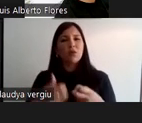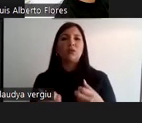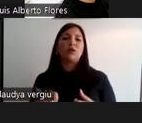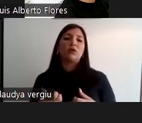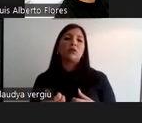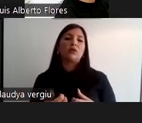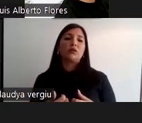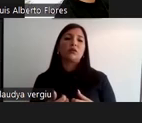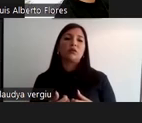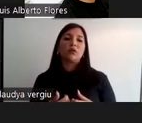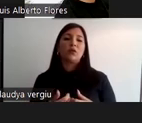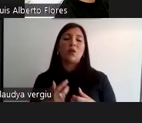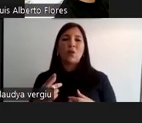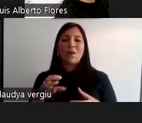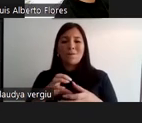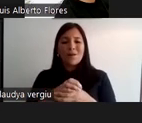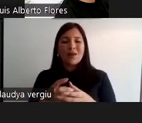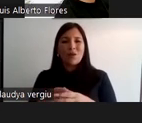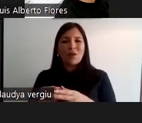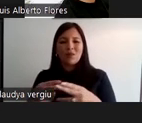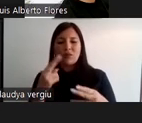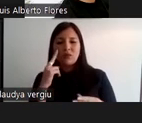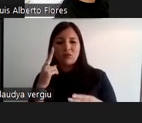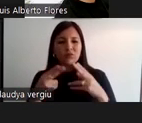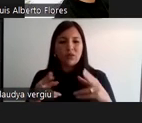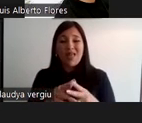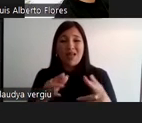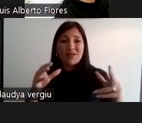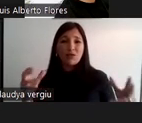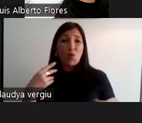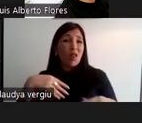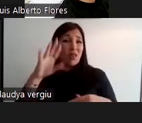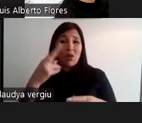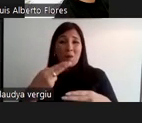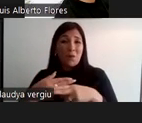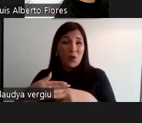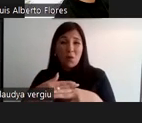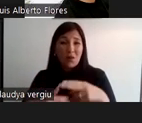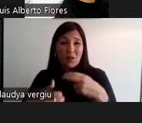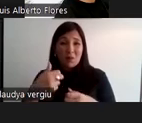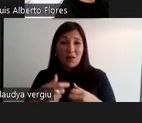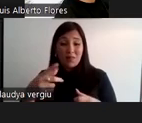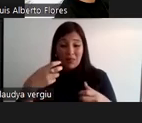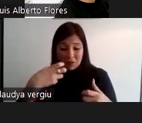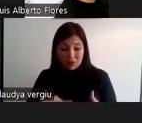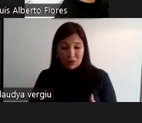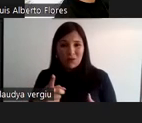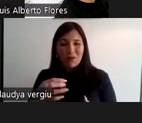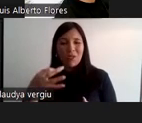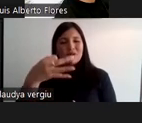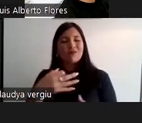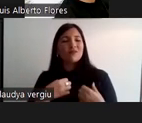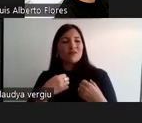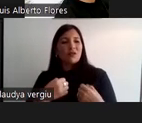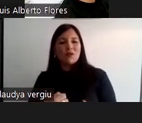El buen manejo de ante las situaciones extremas o cualquier problema que tenga el viajero eso lo haga sentir seguro